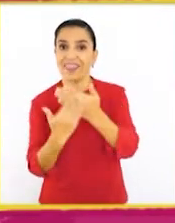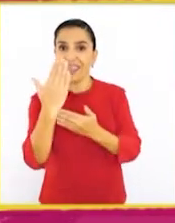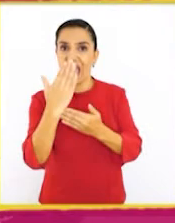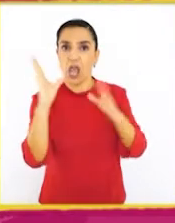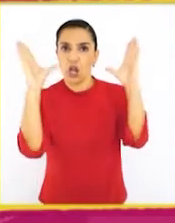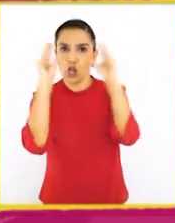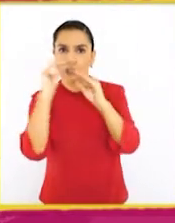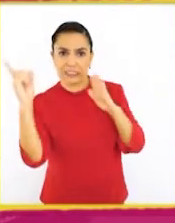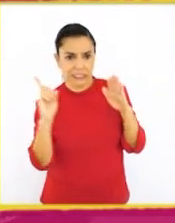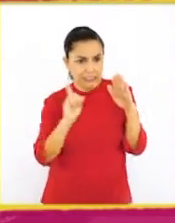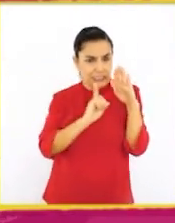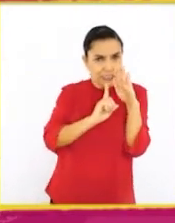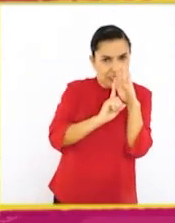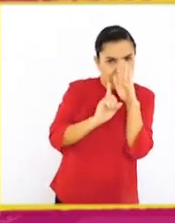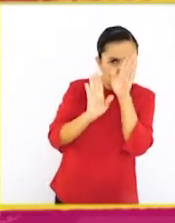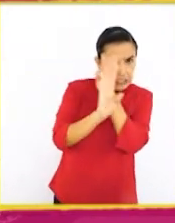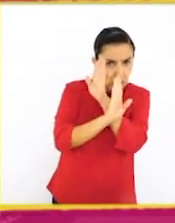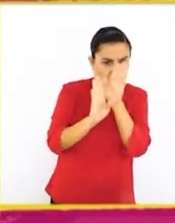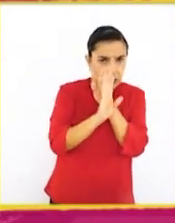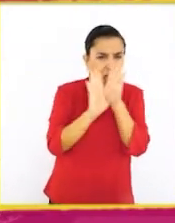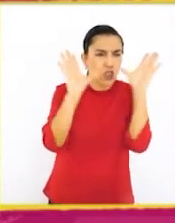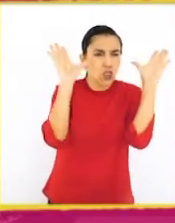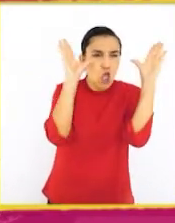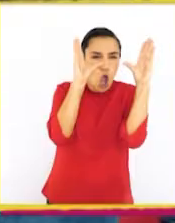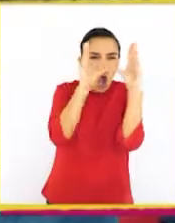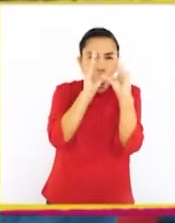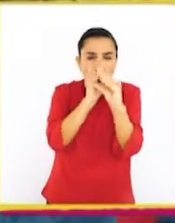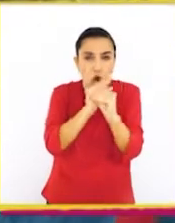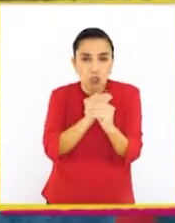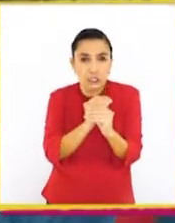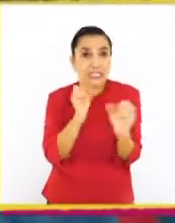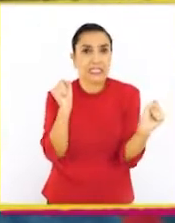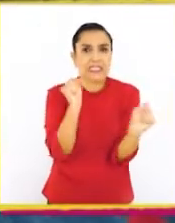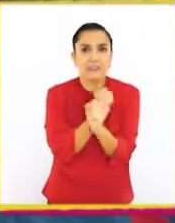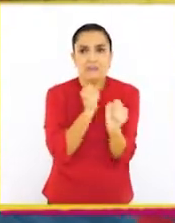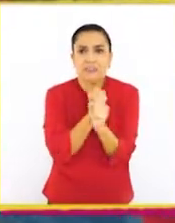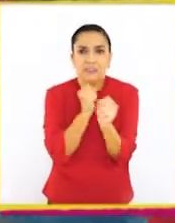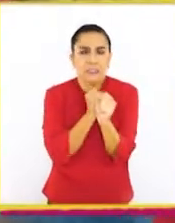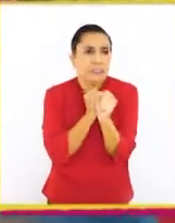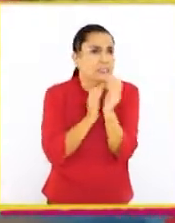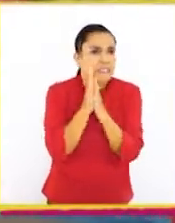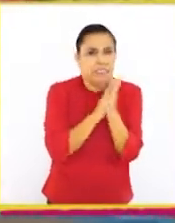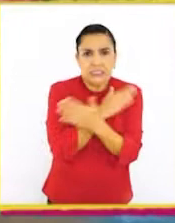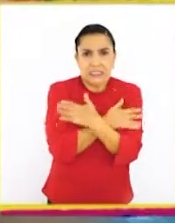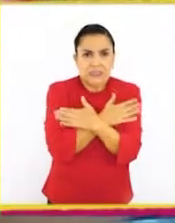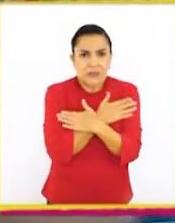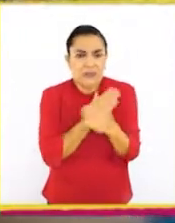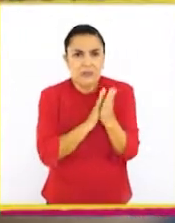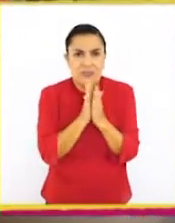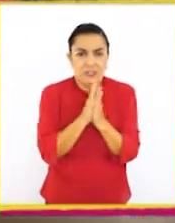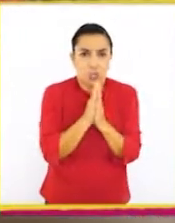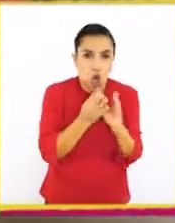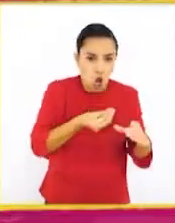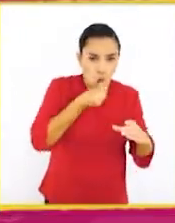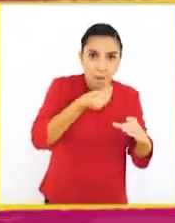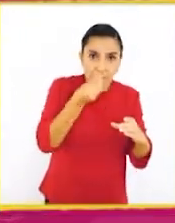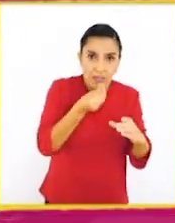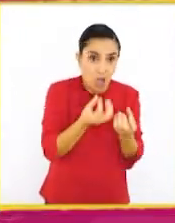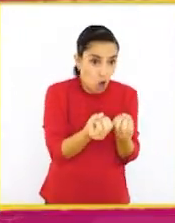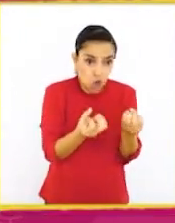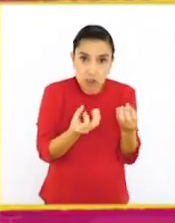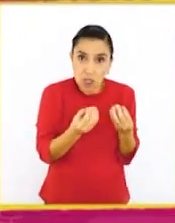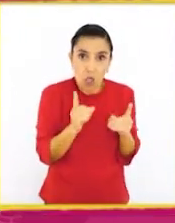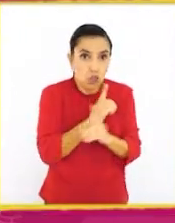se escondían en la noche porque reinaba la oscuridad. En invierno pasaban mucho frío y comían sus alimentos